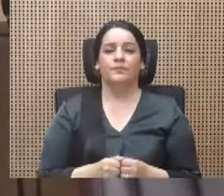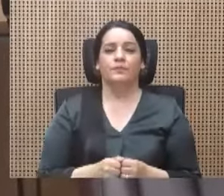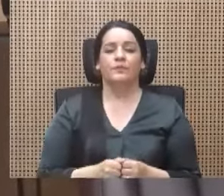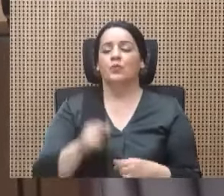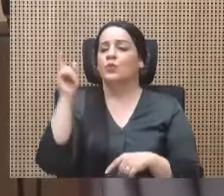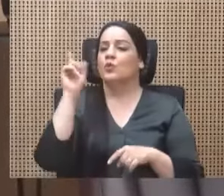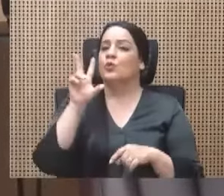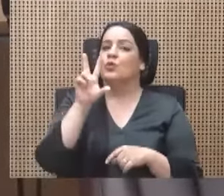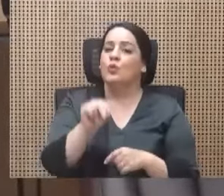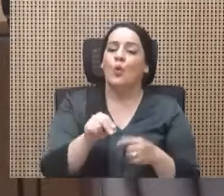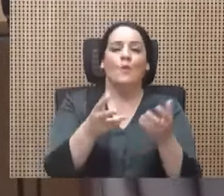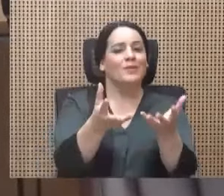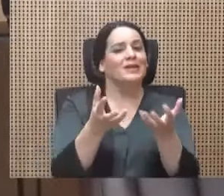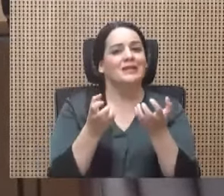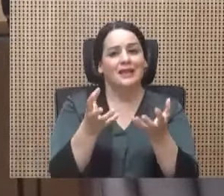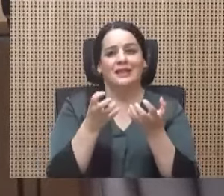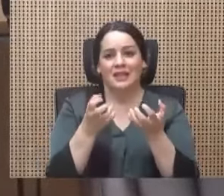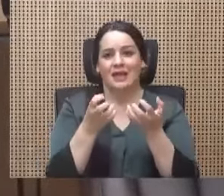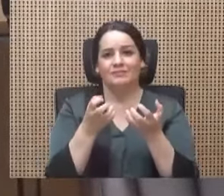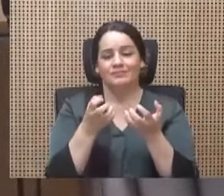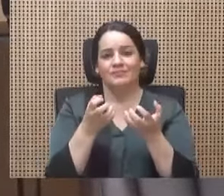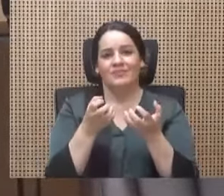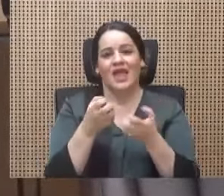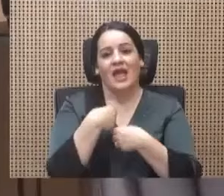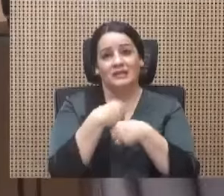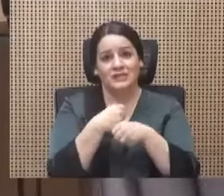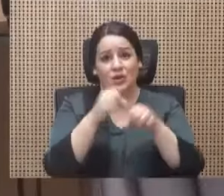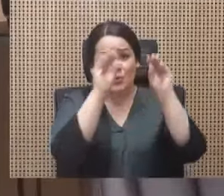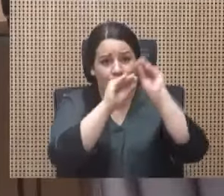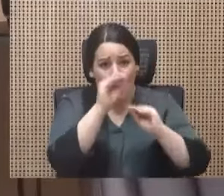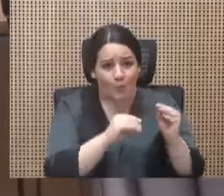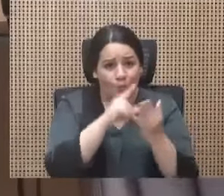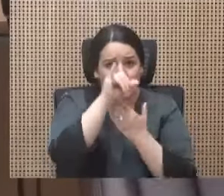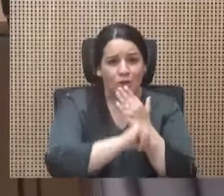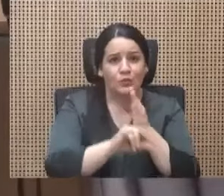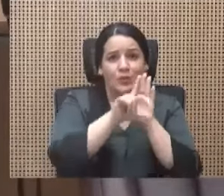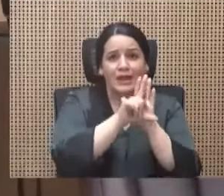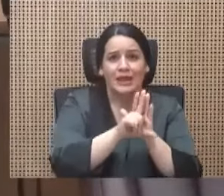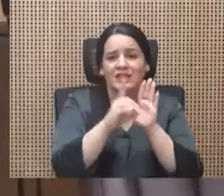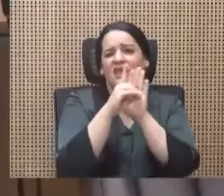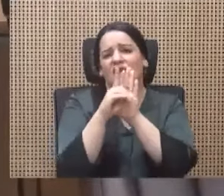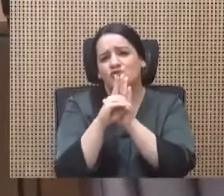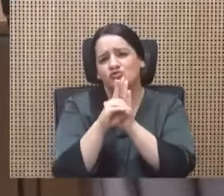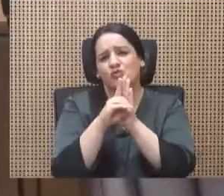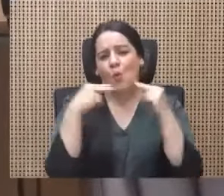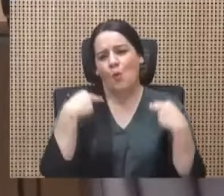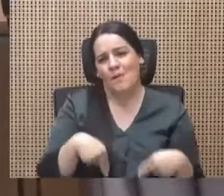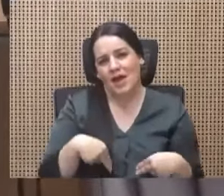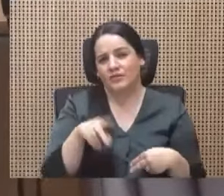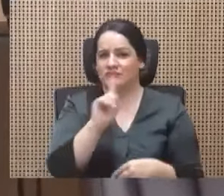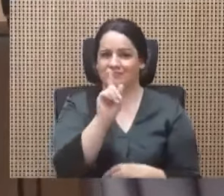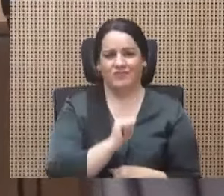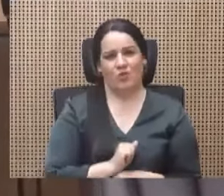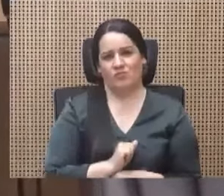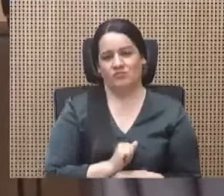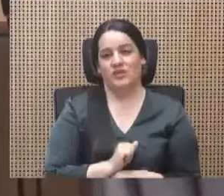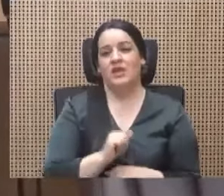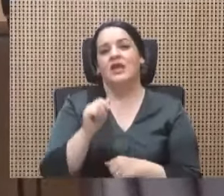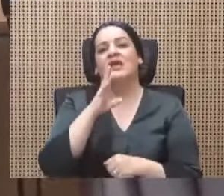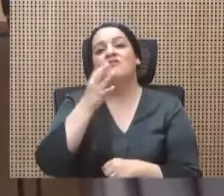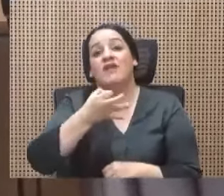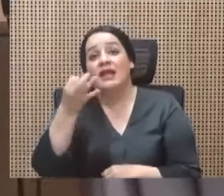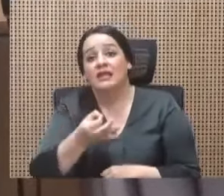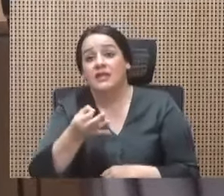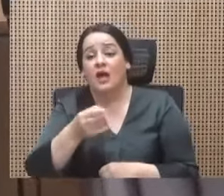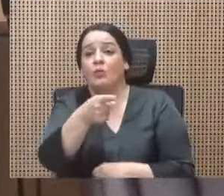no pretendan vestir un proyecto de ley de derechos humanos cuando en realidad ustedes lo que quieren es permitir que